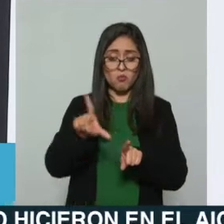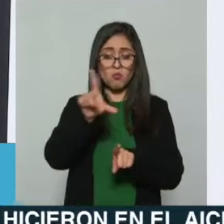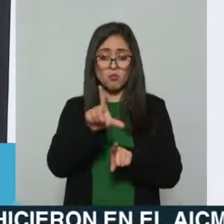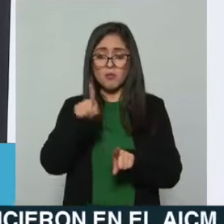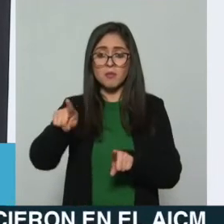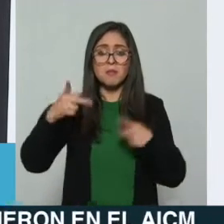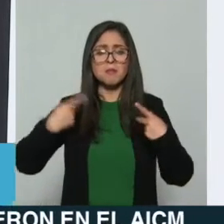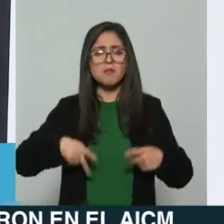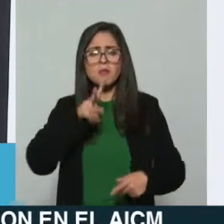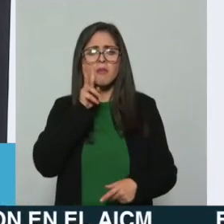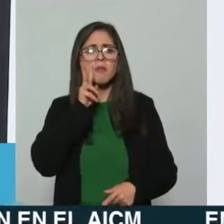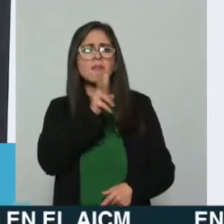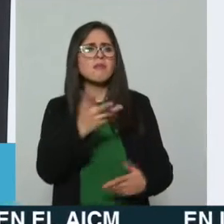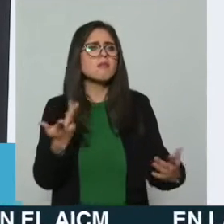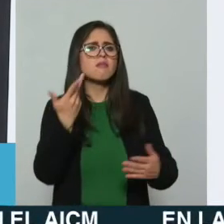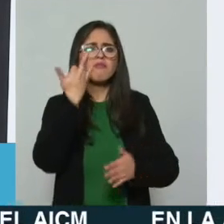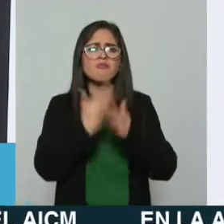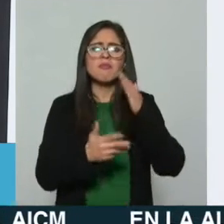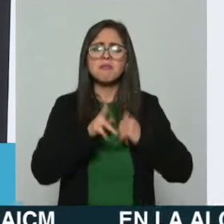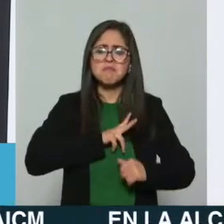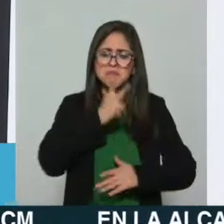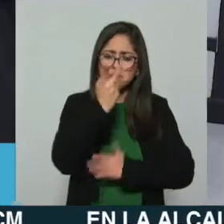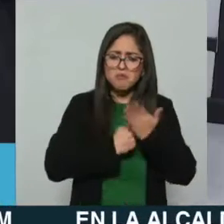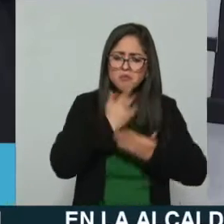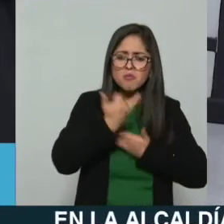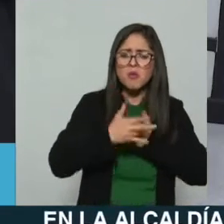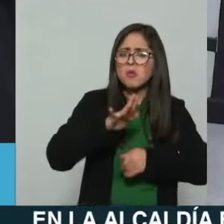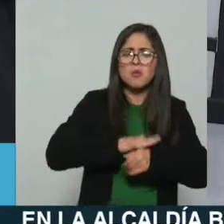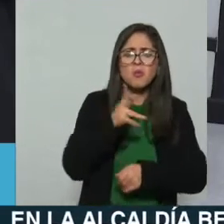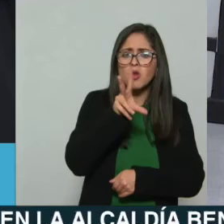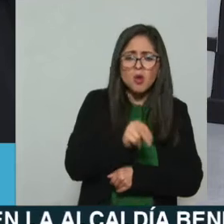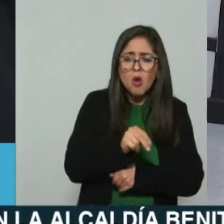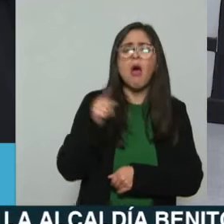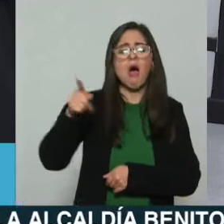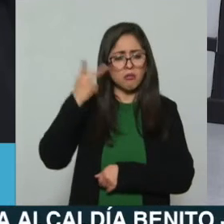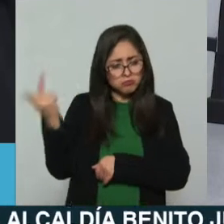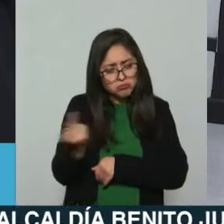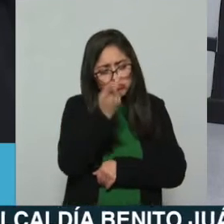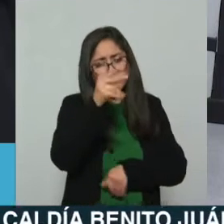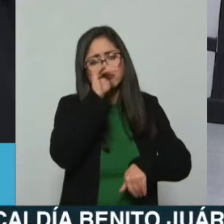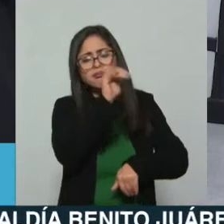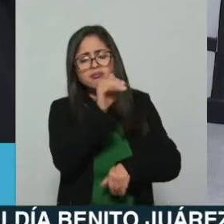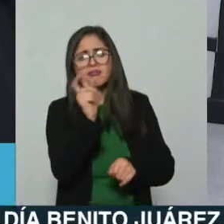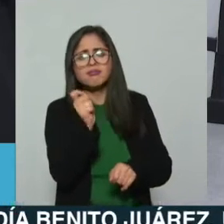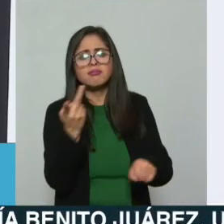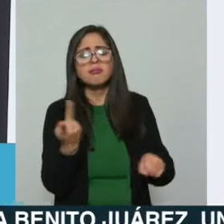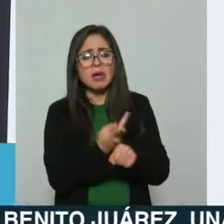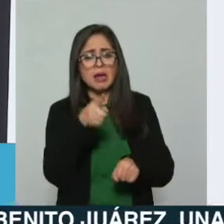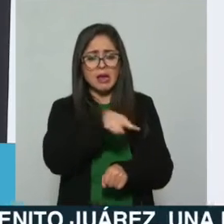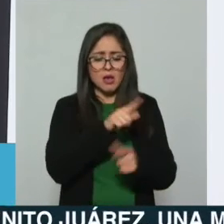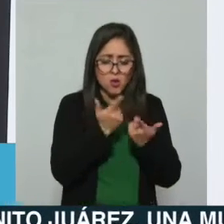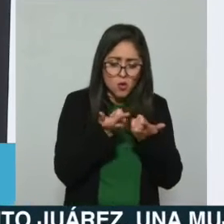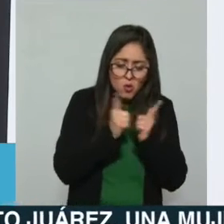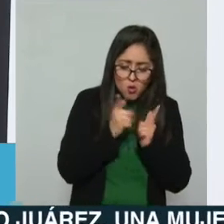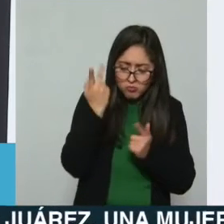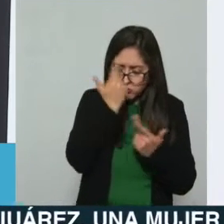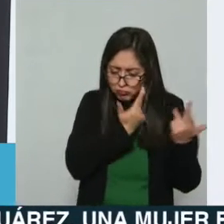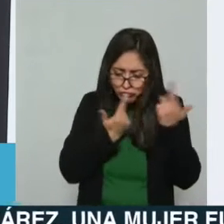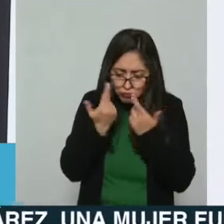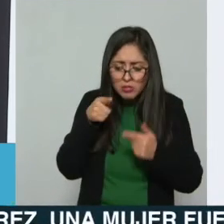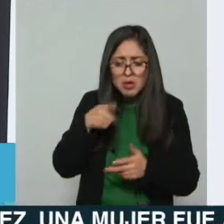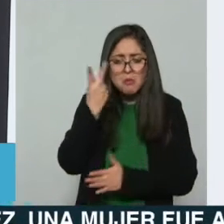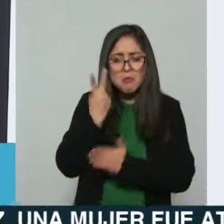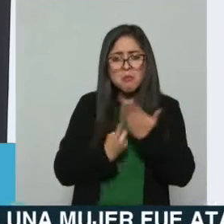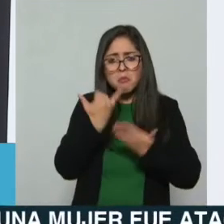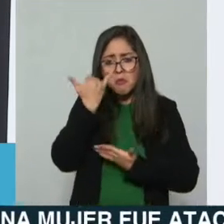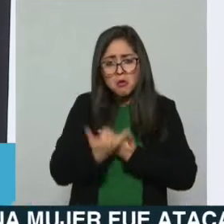aquellas situaciones de un proyecto de pues no quedó registrado y el propio comité, cuerpo dictaminador, tendrá que reevaluar si ese proyecto